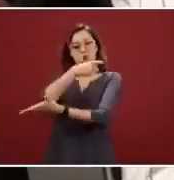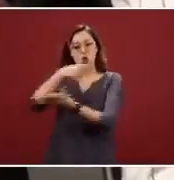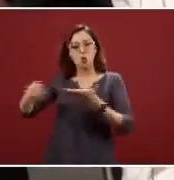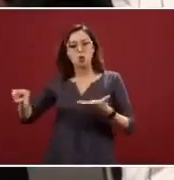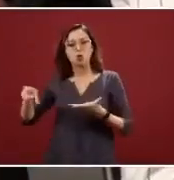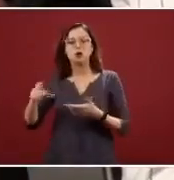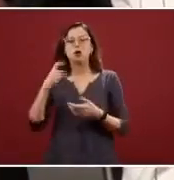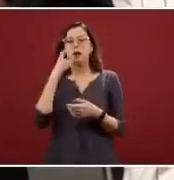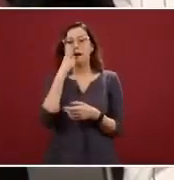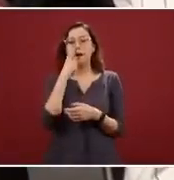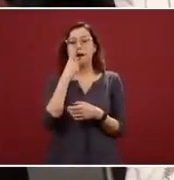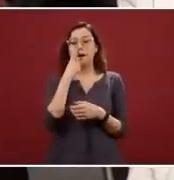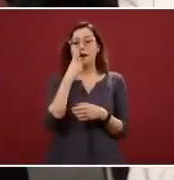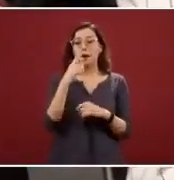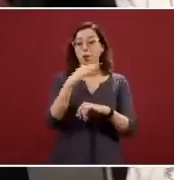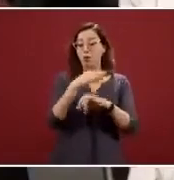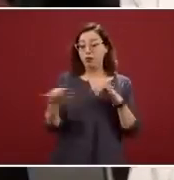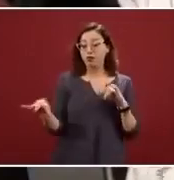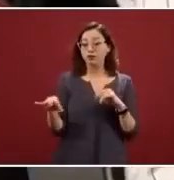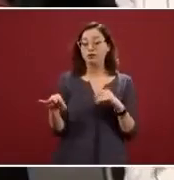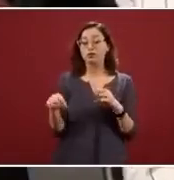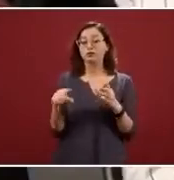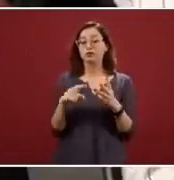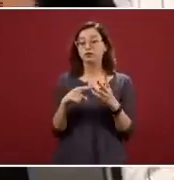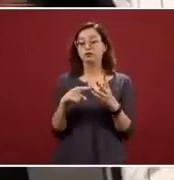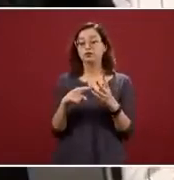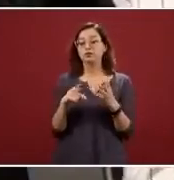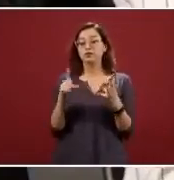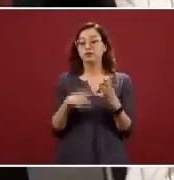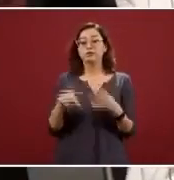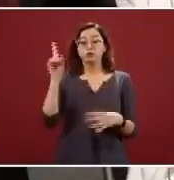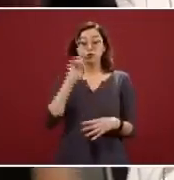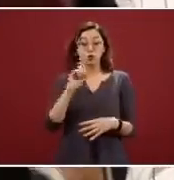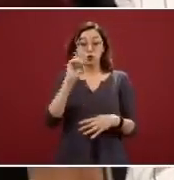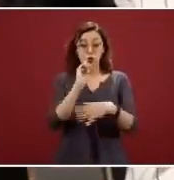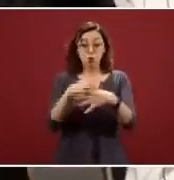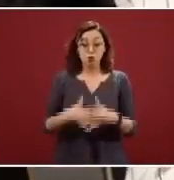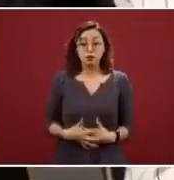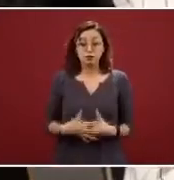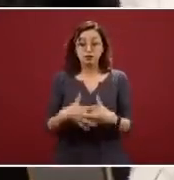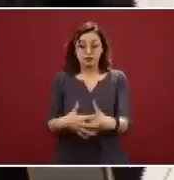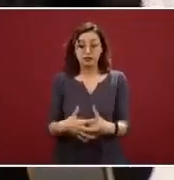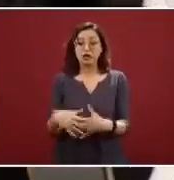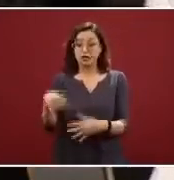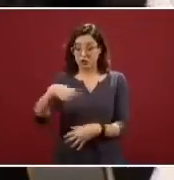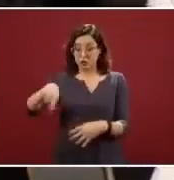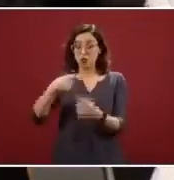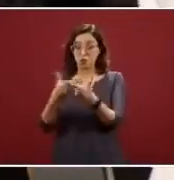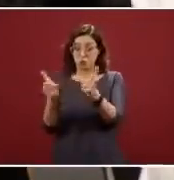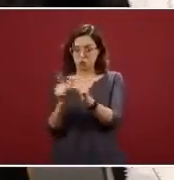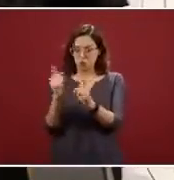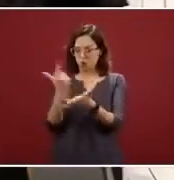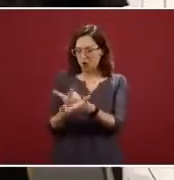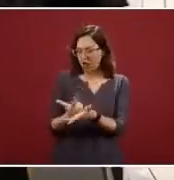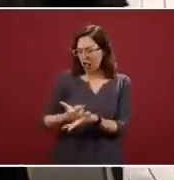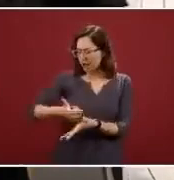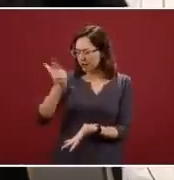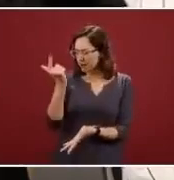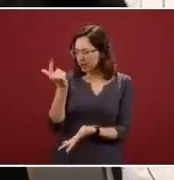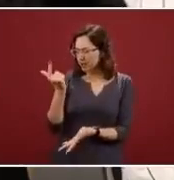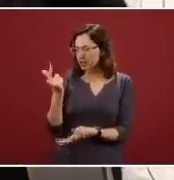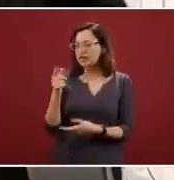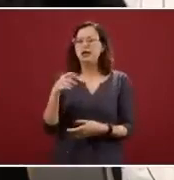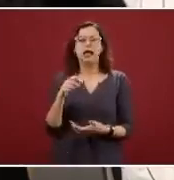infraestructura? Y por último, se habla de que las mujeres embarazadas entran en grupo de riesgo. Puntualmente, si una